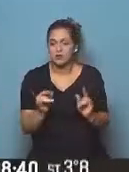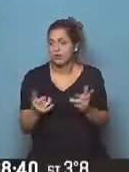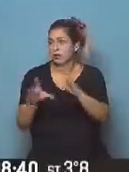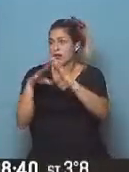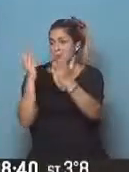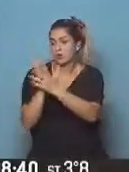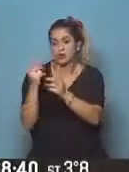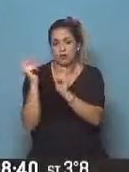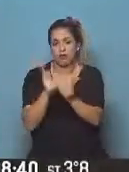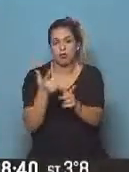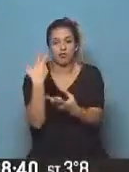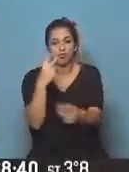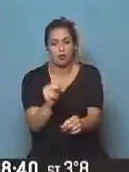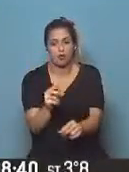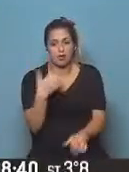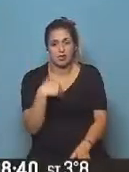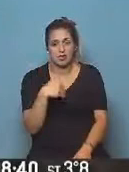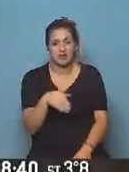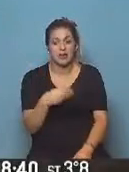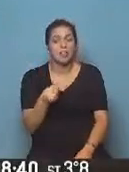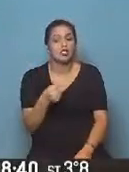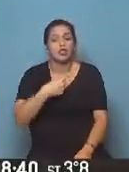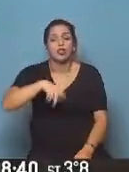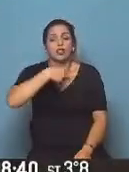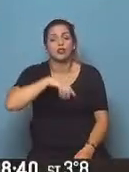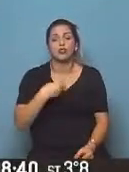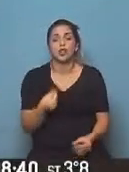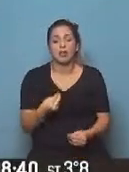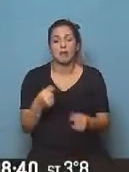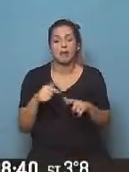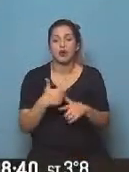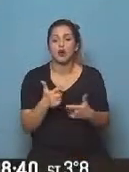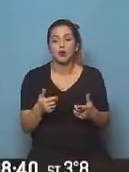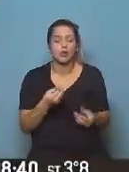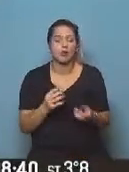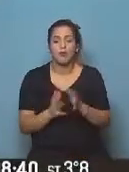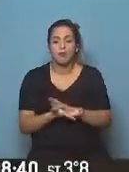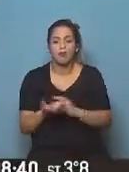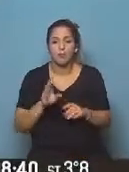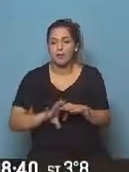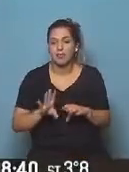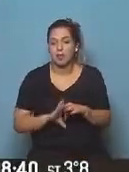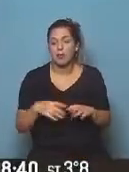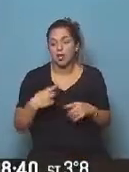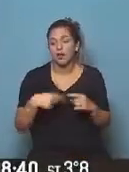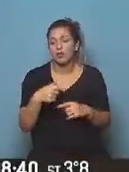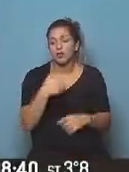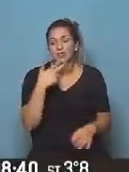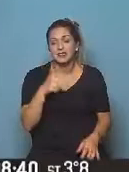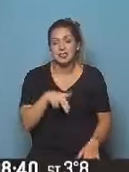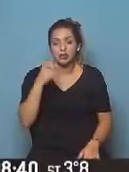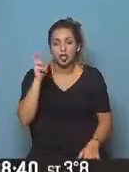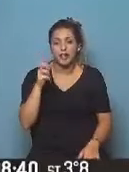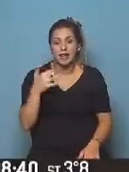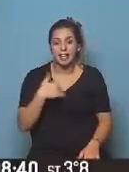pero el problema es lo que hicimos nosotros para que hoy no tengamos cómo financiarlo en ese contexto sin dólares la argentina